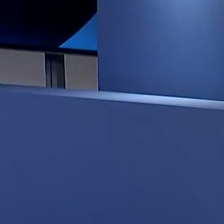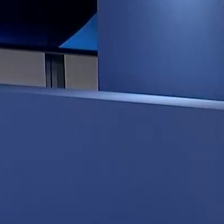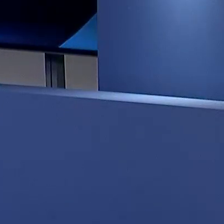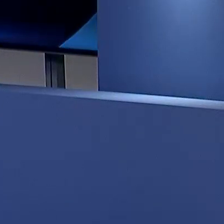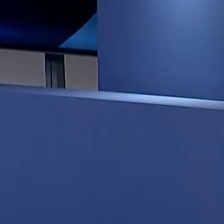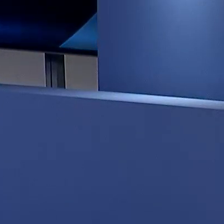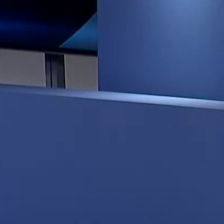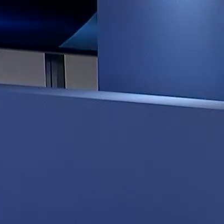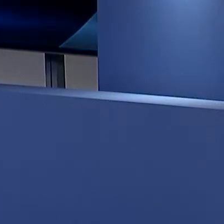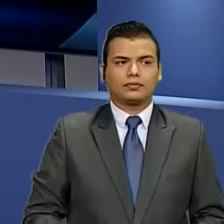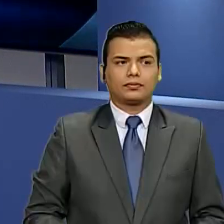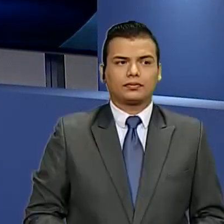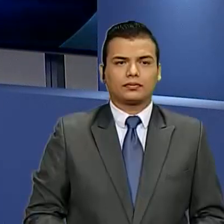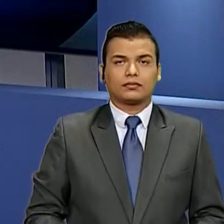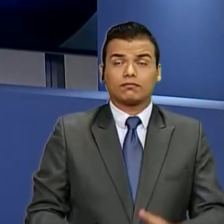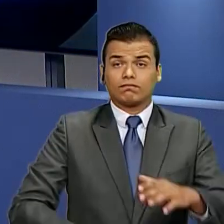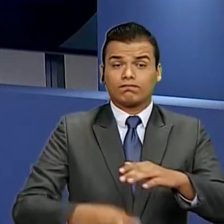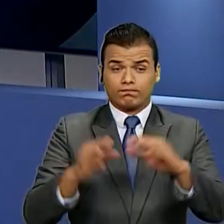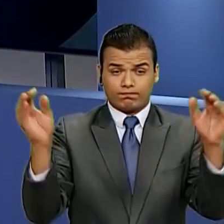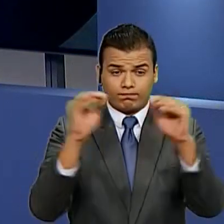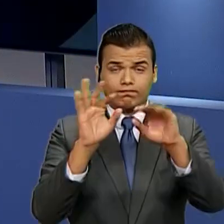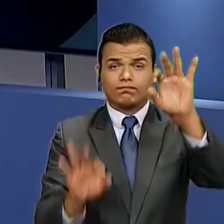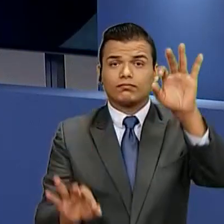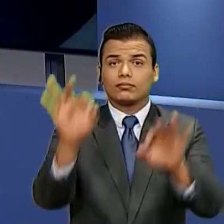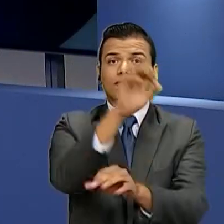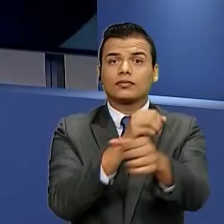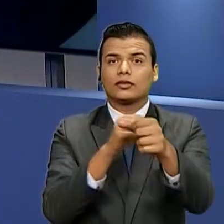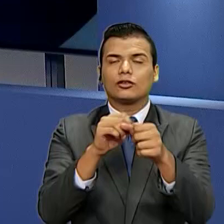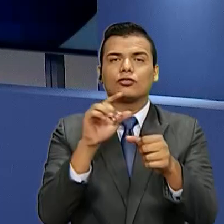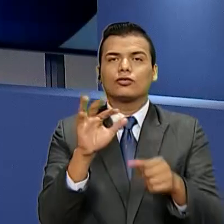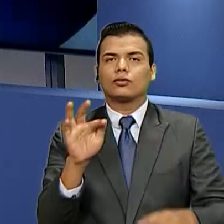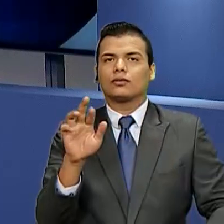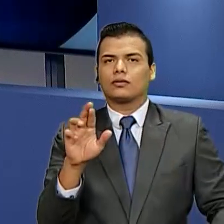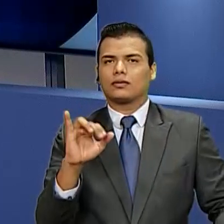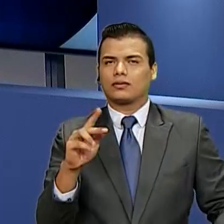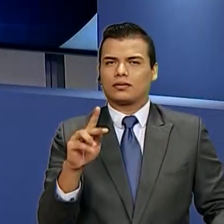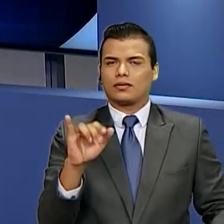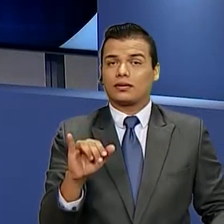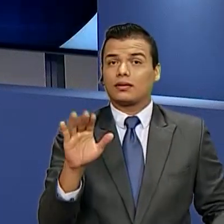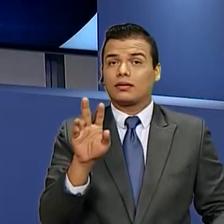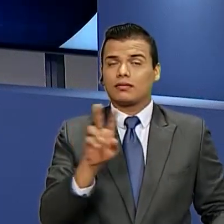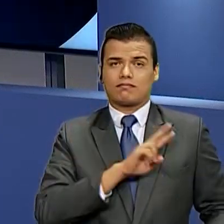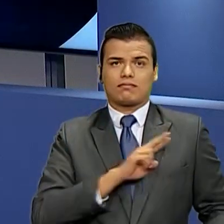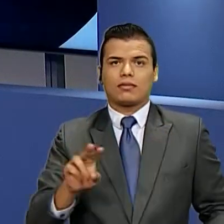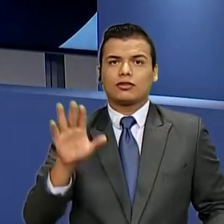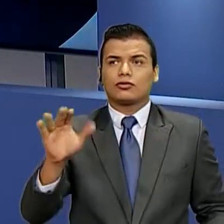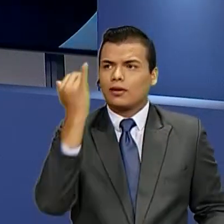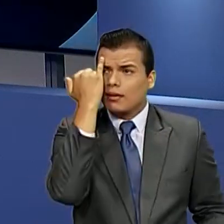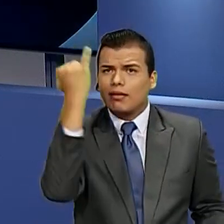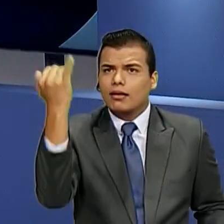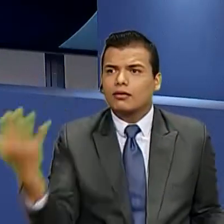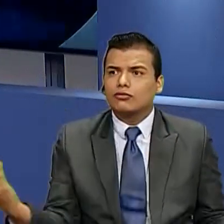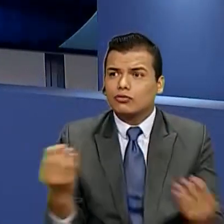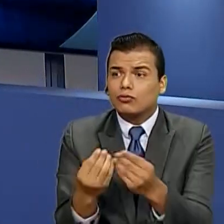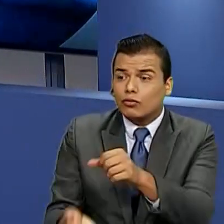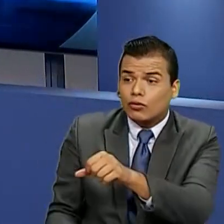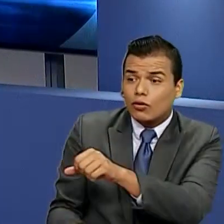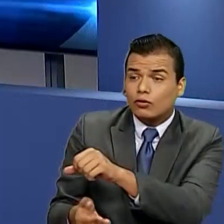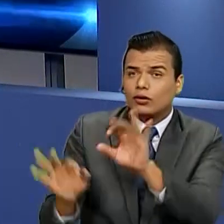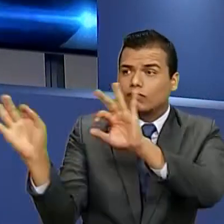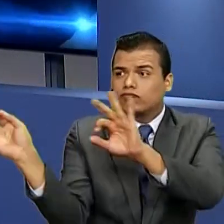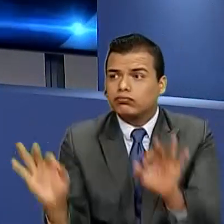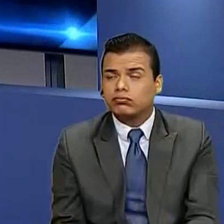Continuamos en Telepacífico Noticias. El Triquivalle es la iniciativa de la beneficencia del departamento que está generando una